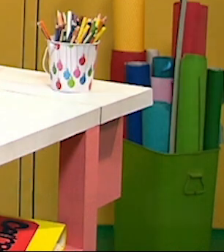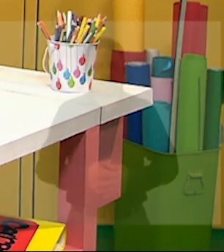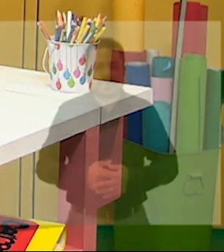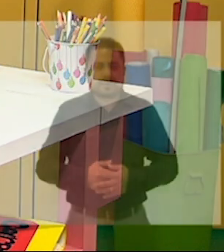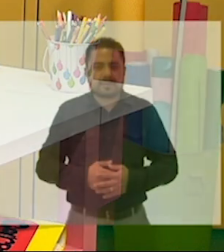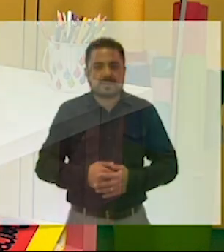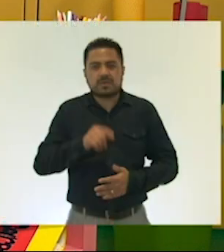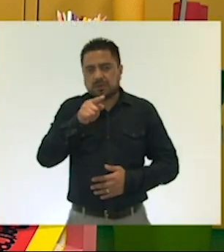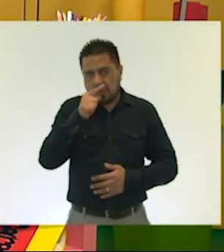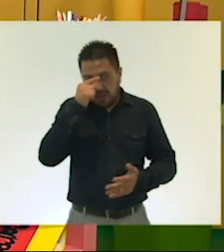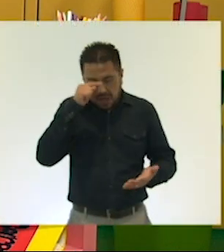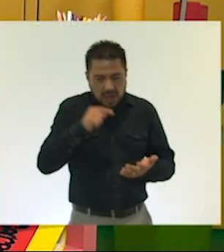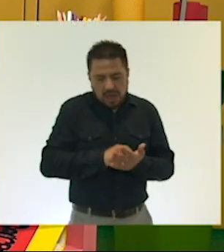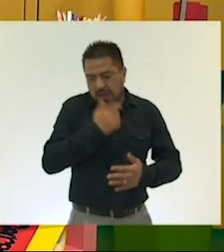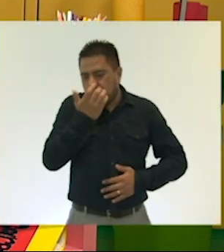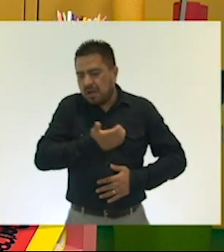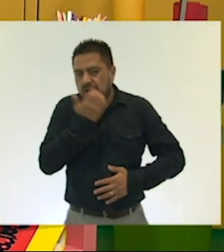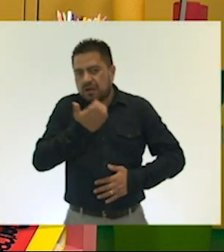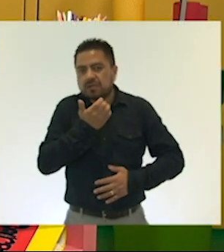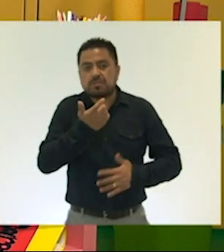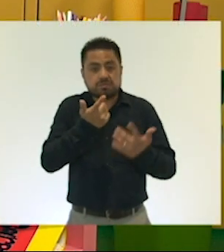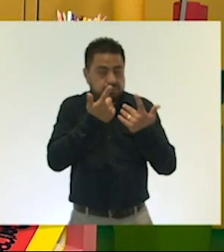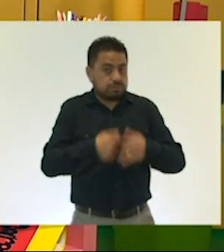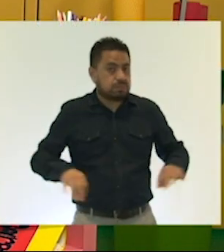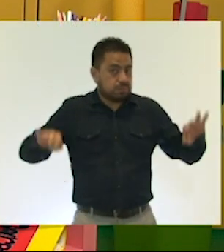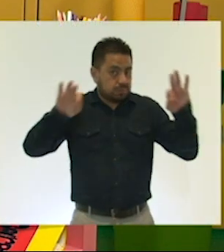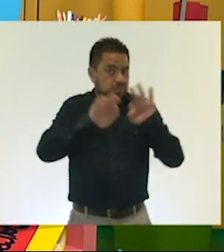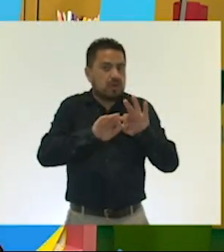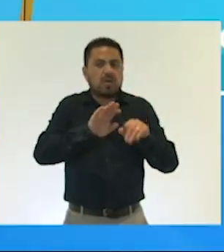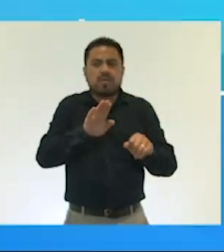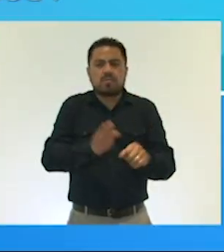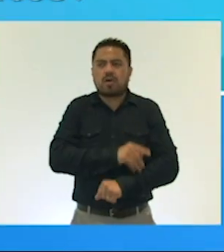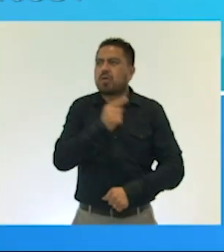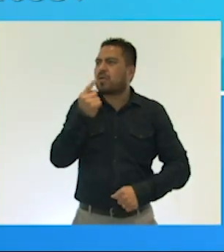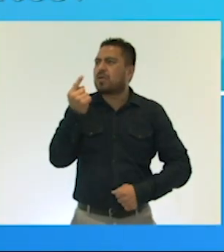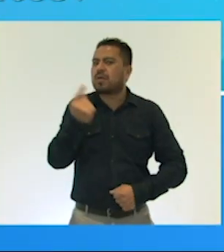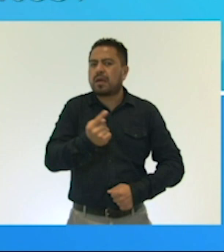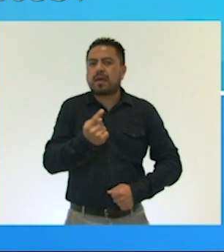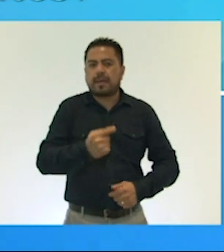¿Crees que las tradiciones y costumbres son importantes? ¿Por qué?